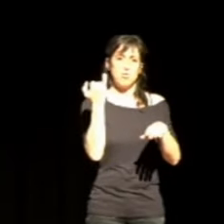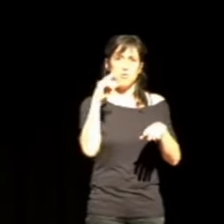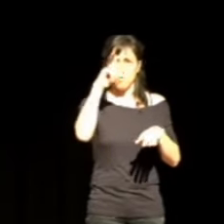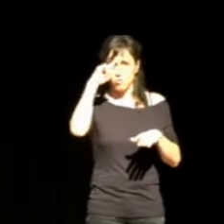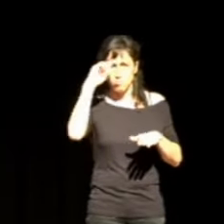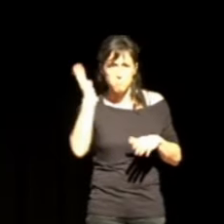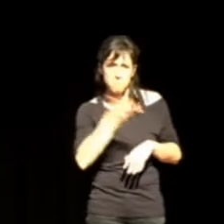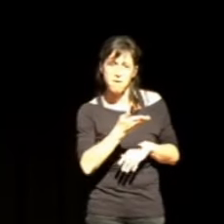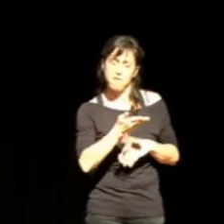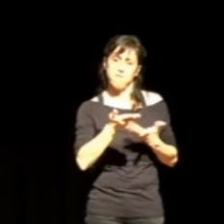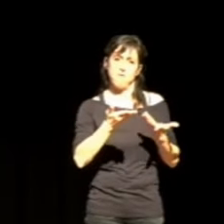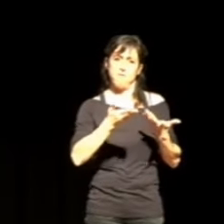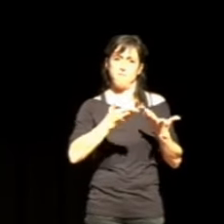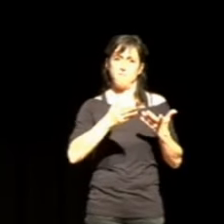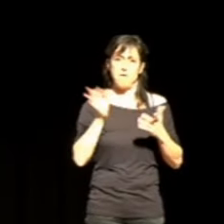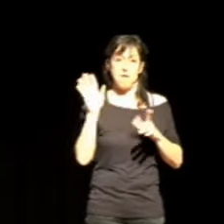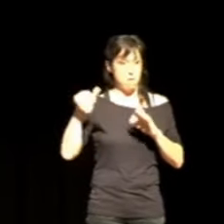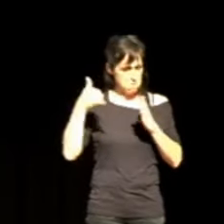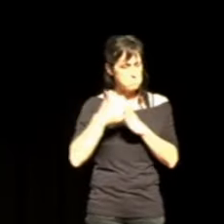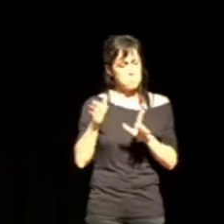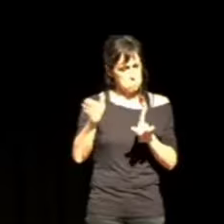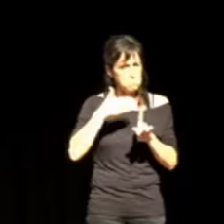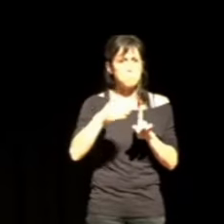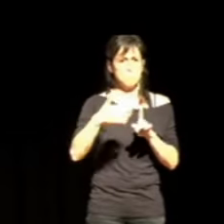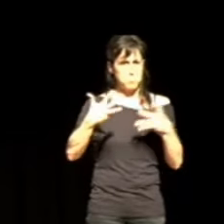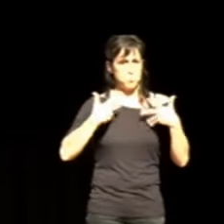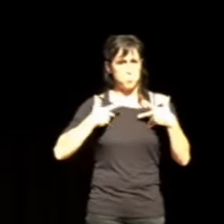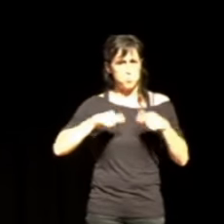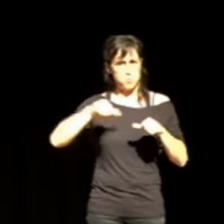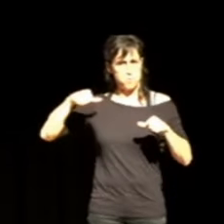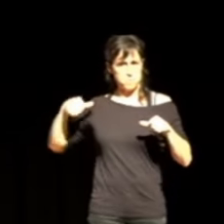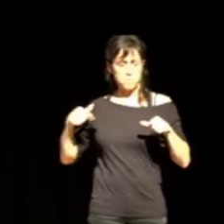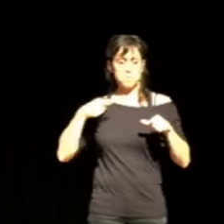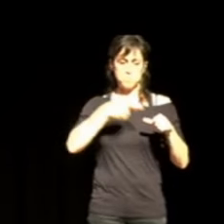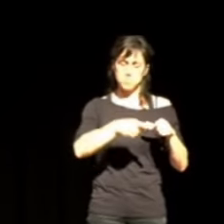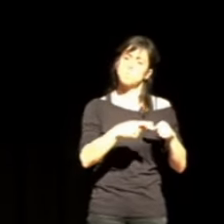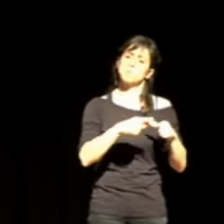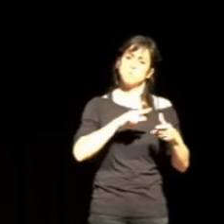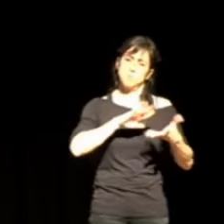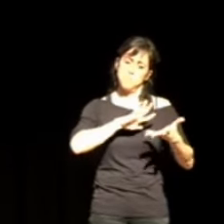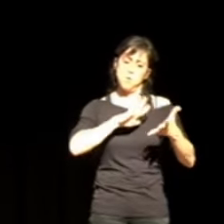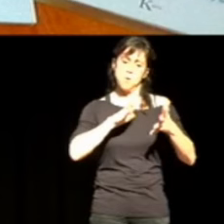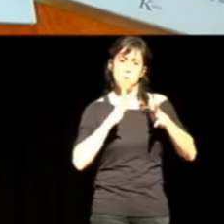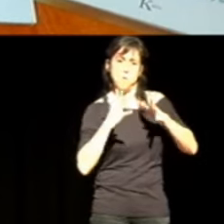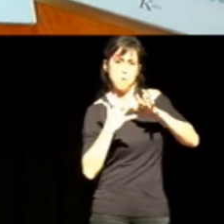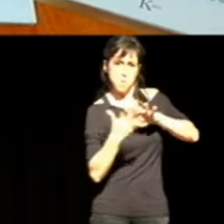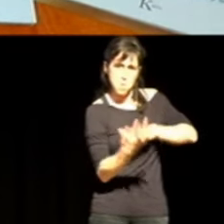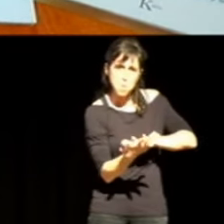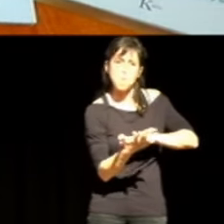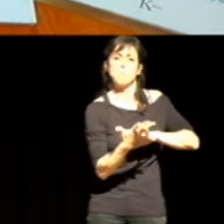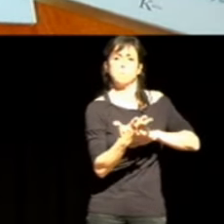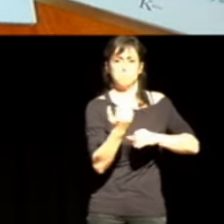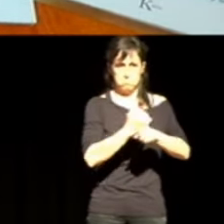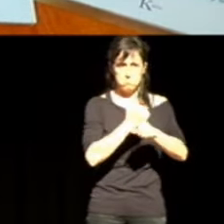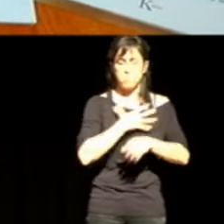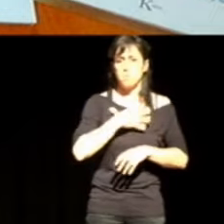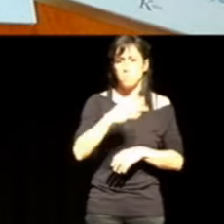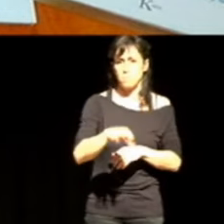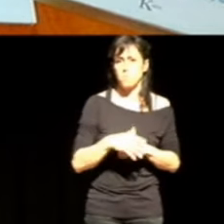trato también, que han ido viviendo. Y a partir de ahí hice un proyecto precioso, que si da